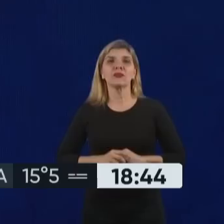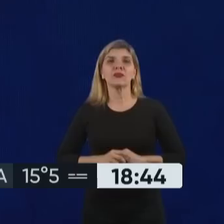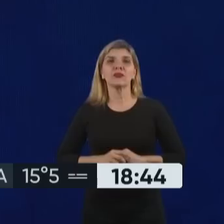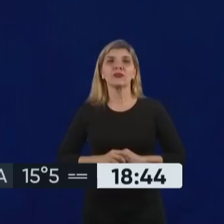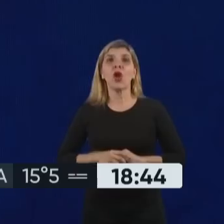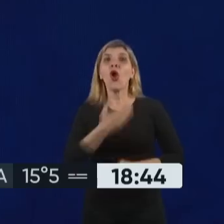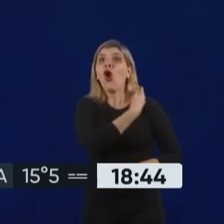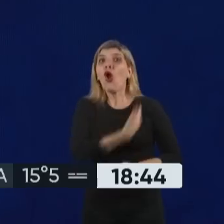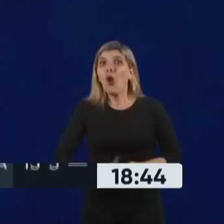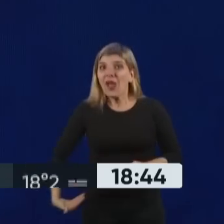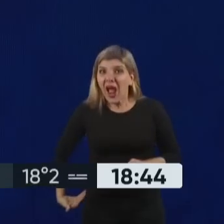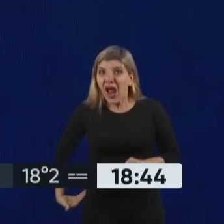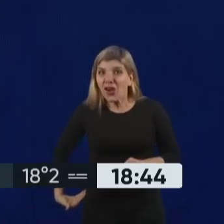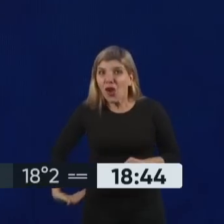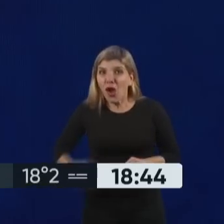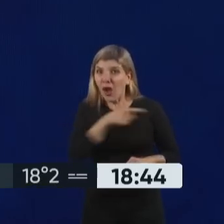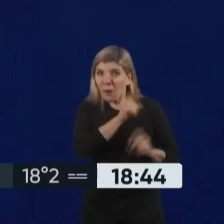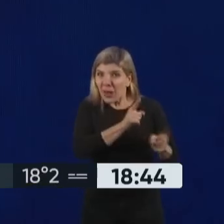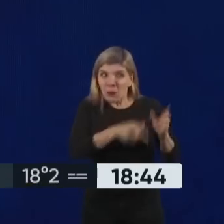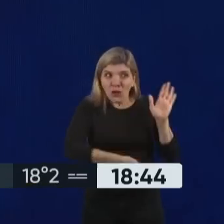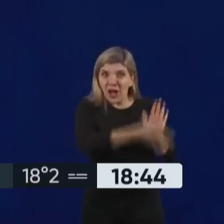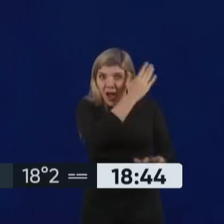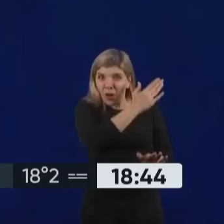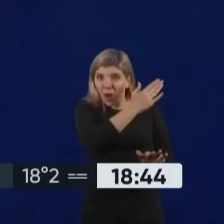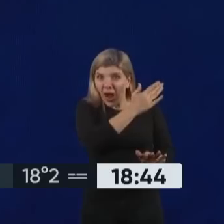que el gobierno que se iba tenía conciencia de ello,